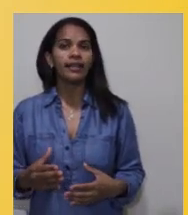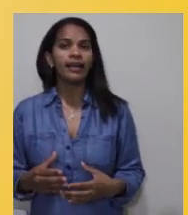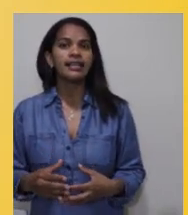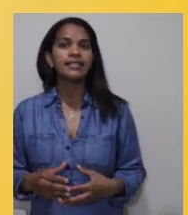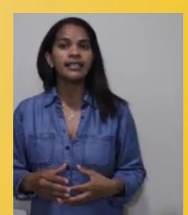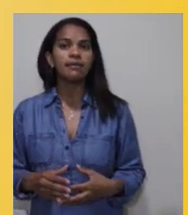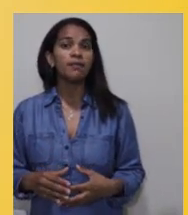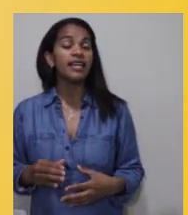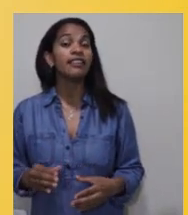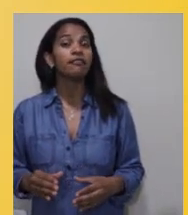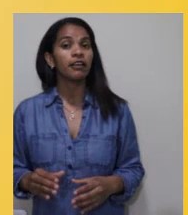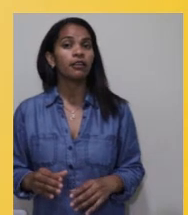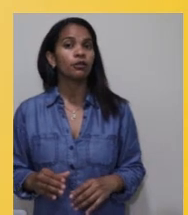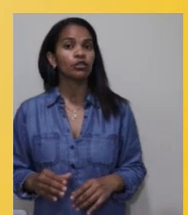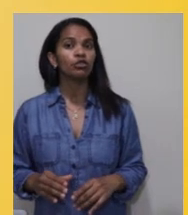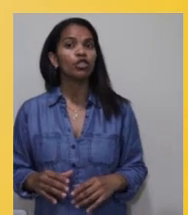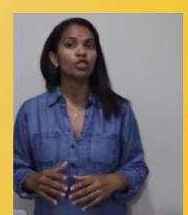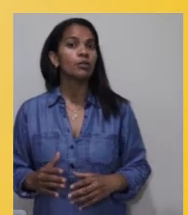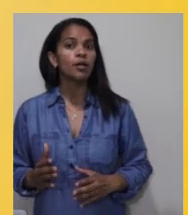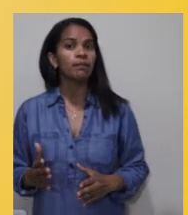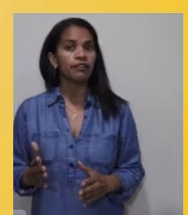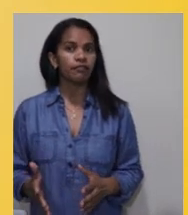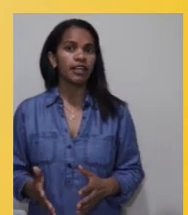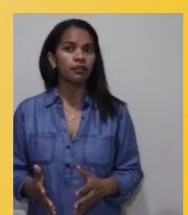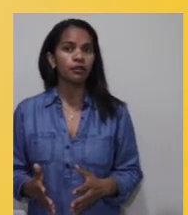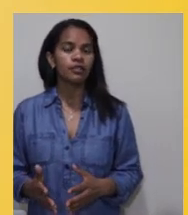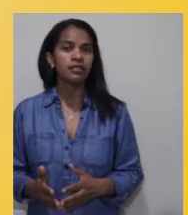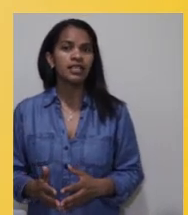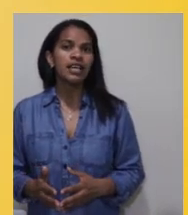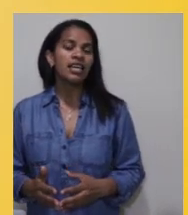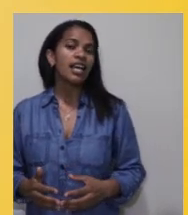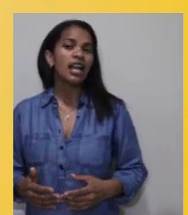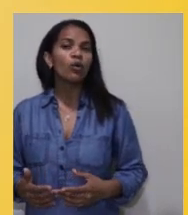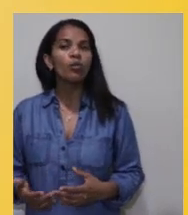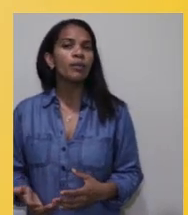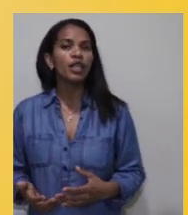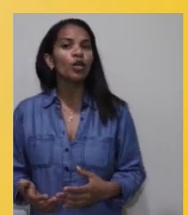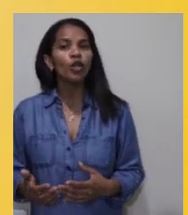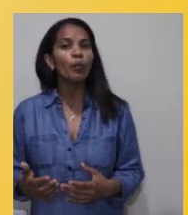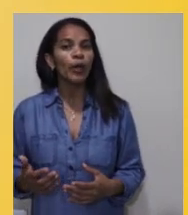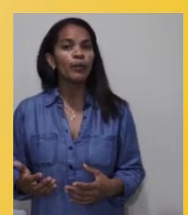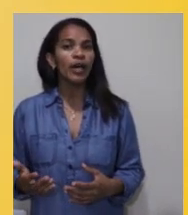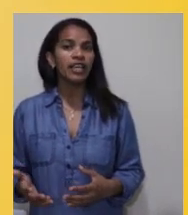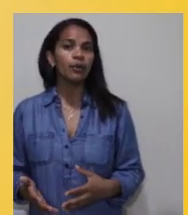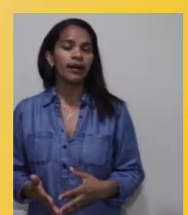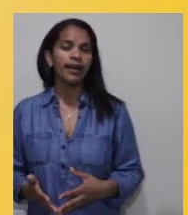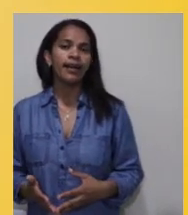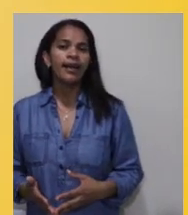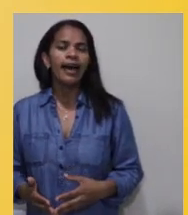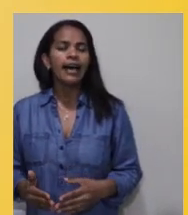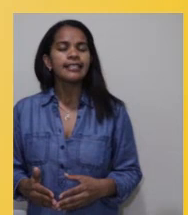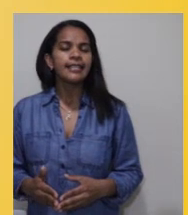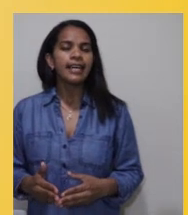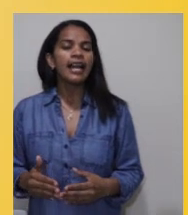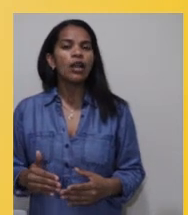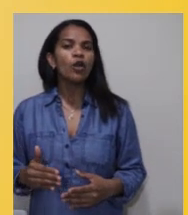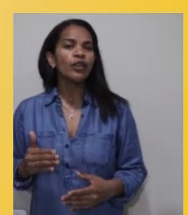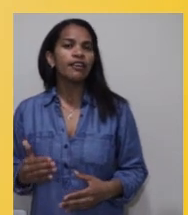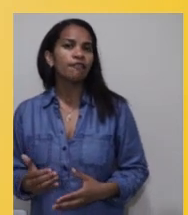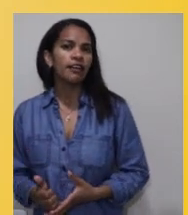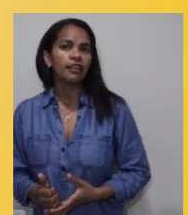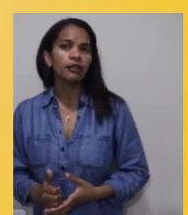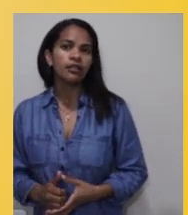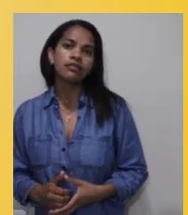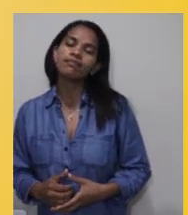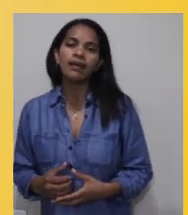poseemos cualidades y también defectos. No somos perfectos y en algún momento nos podemos equivocar. Así que